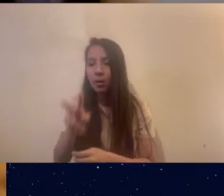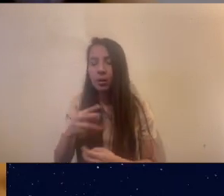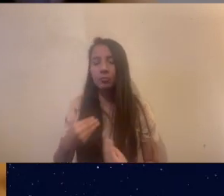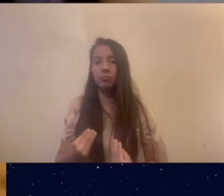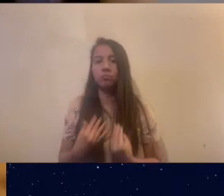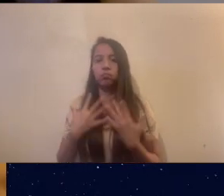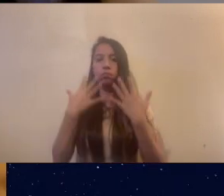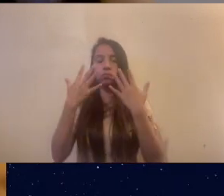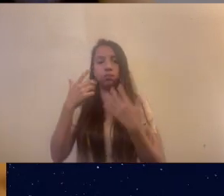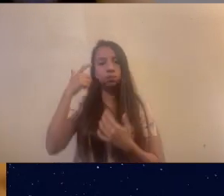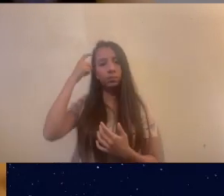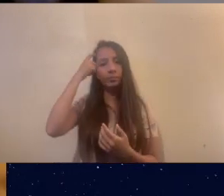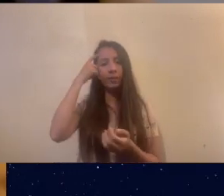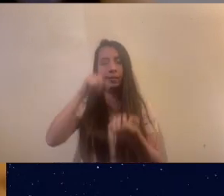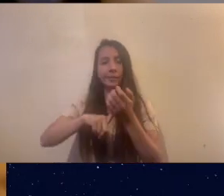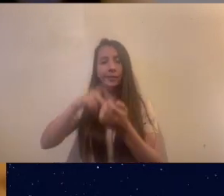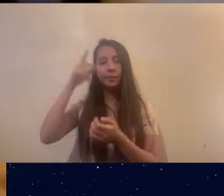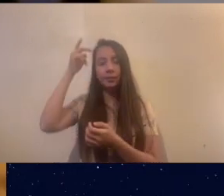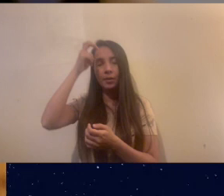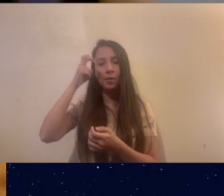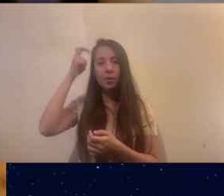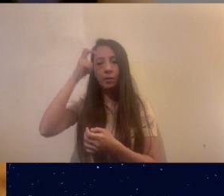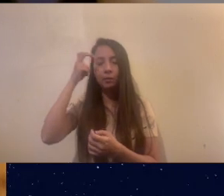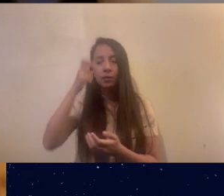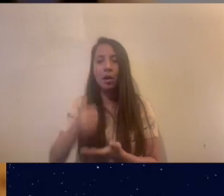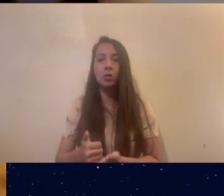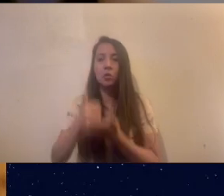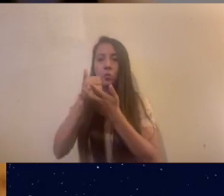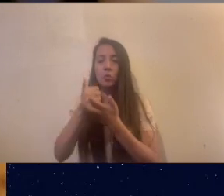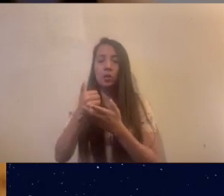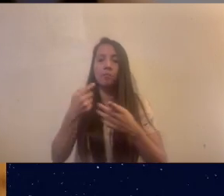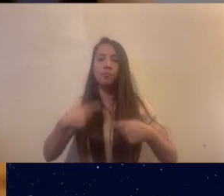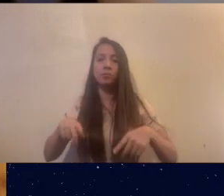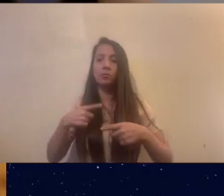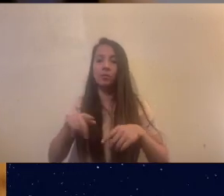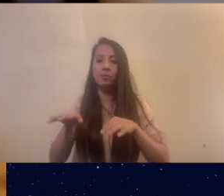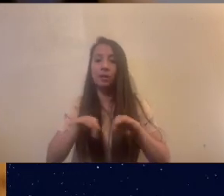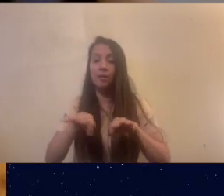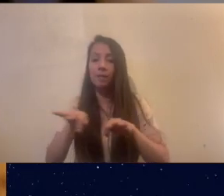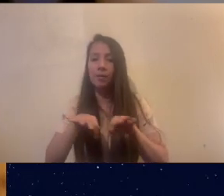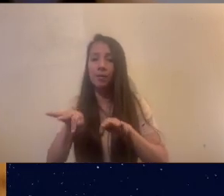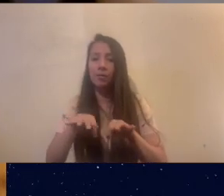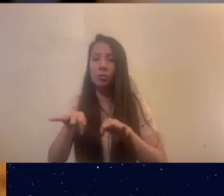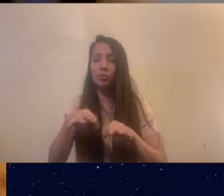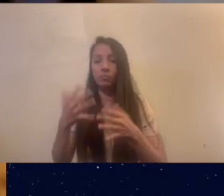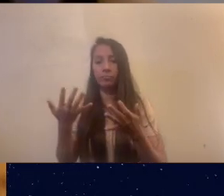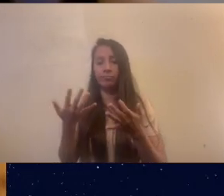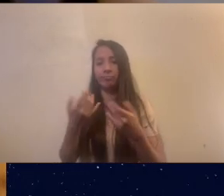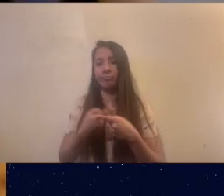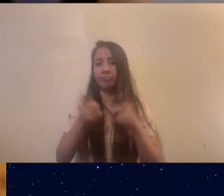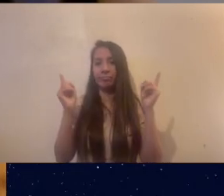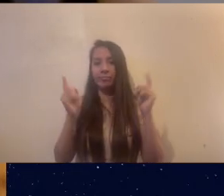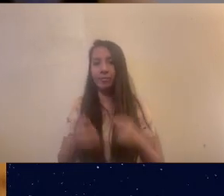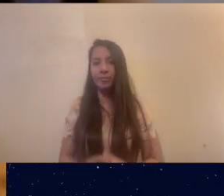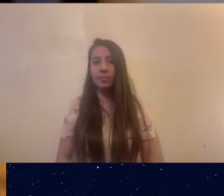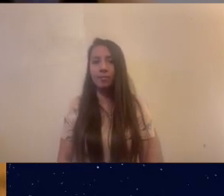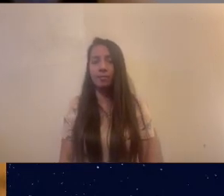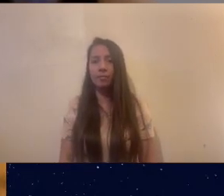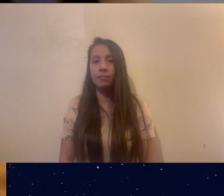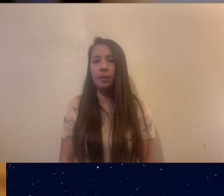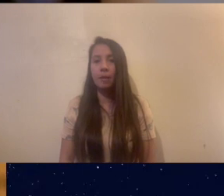que fructifica, psicológicamente ayuda a estas personas que están realizando su labor, que es tan